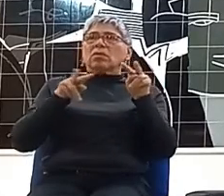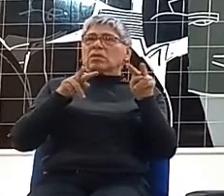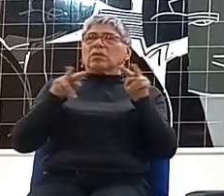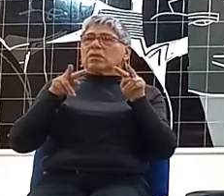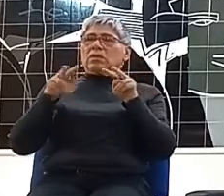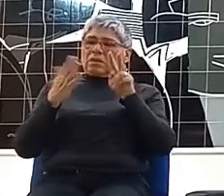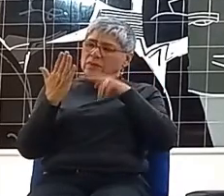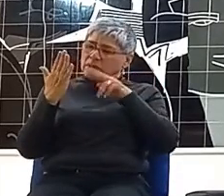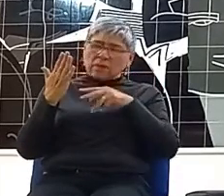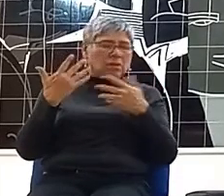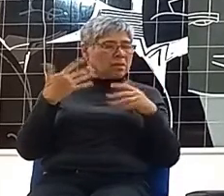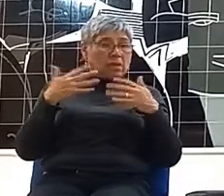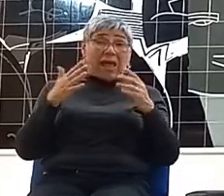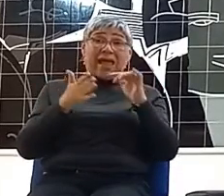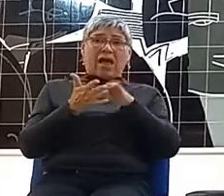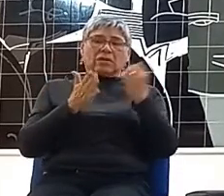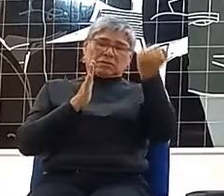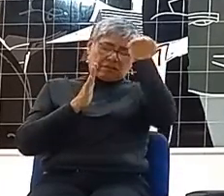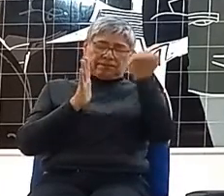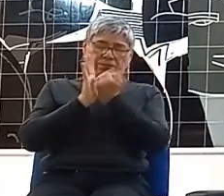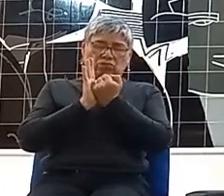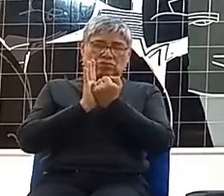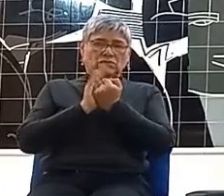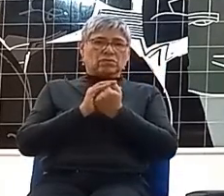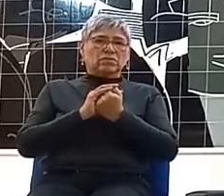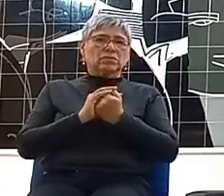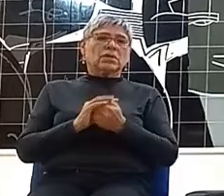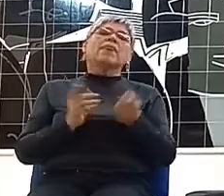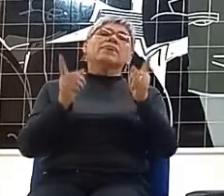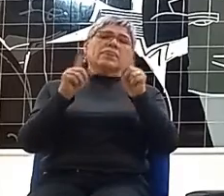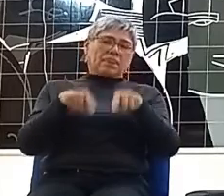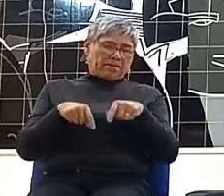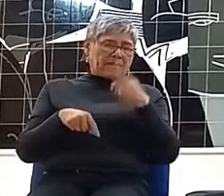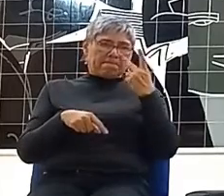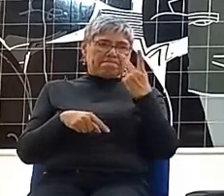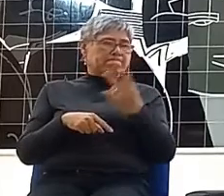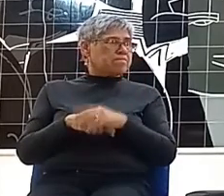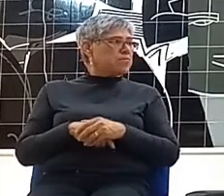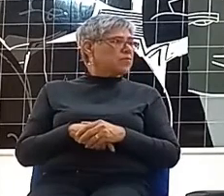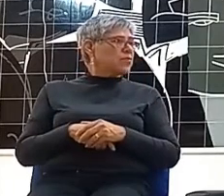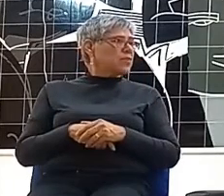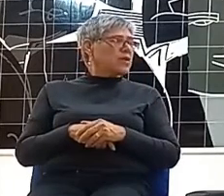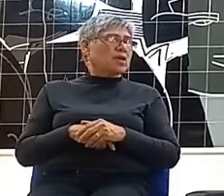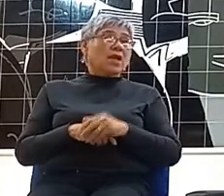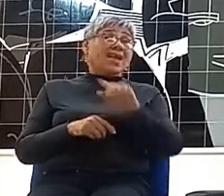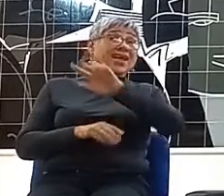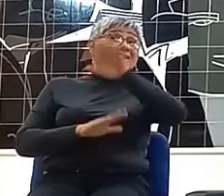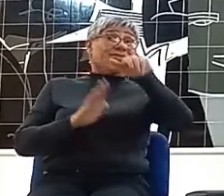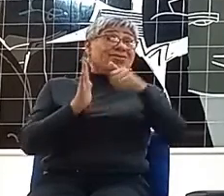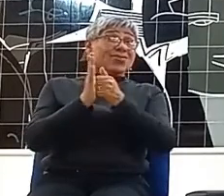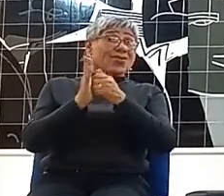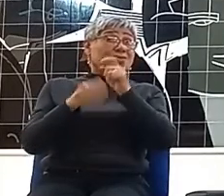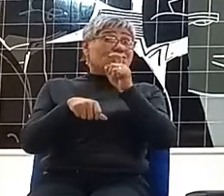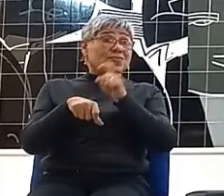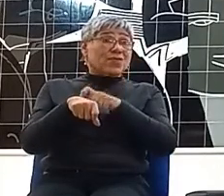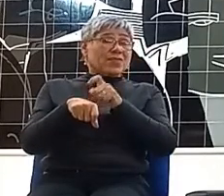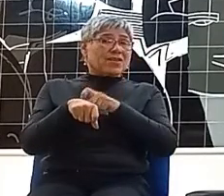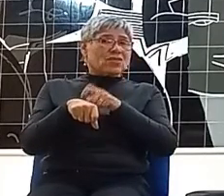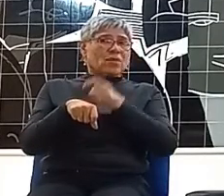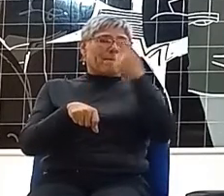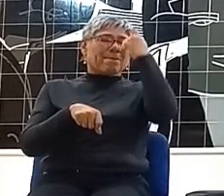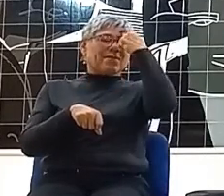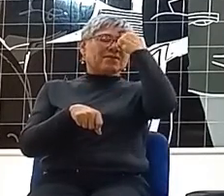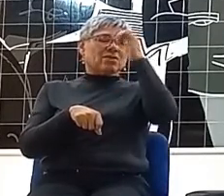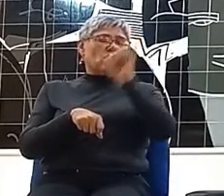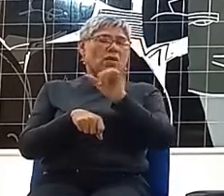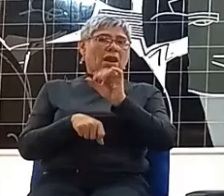y creo que eso le da un viraje, ¿no? Y señalando también algo. En todos esos momentos, un pensador como